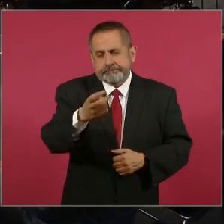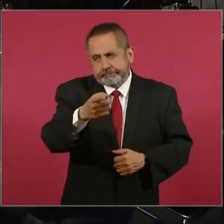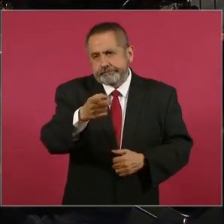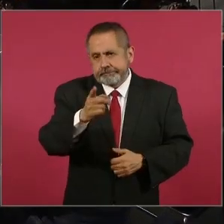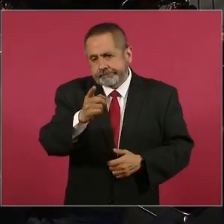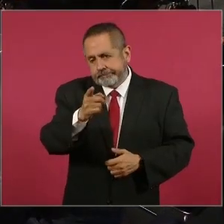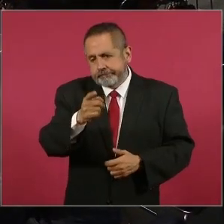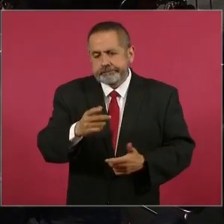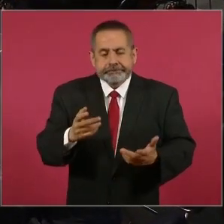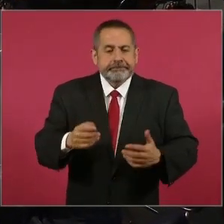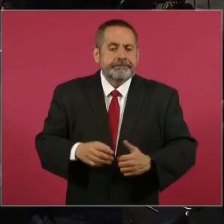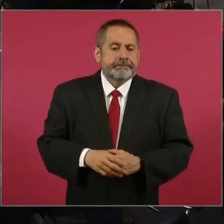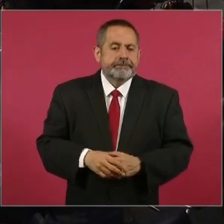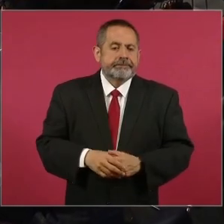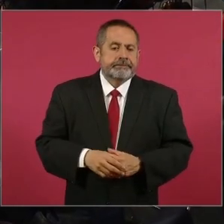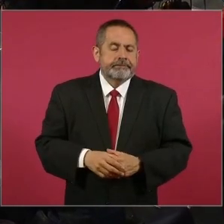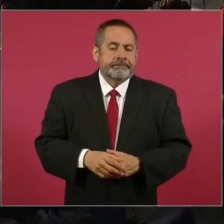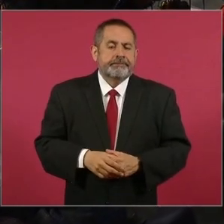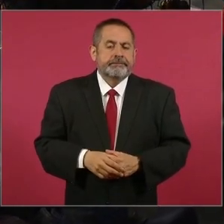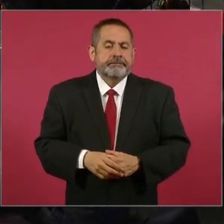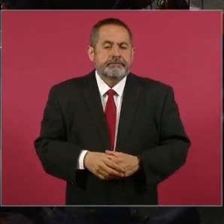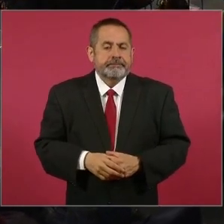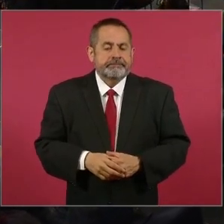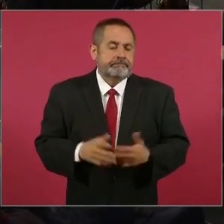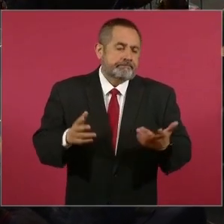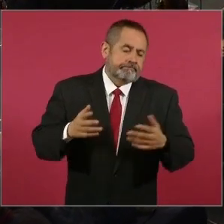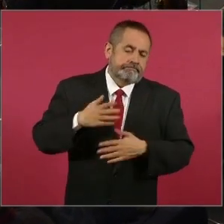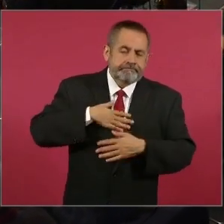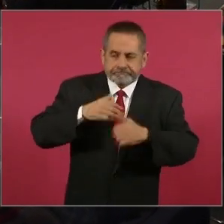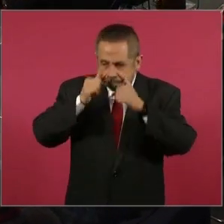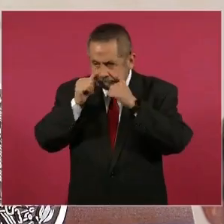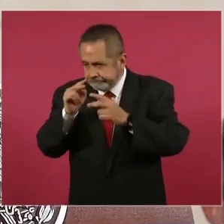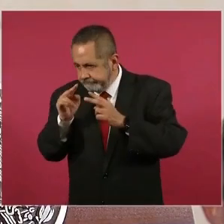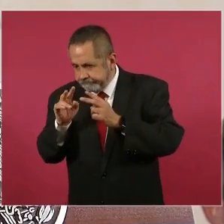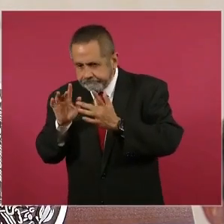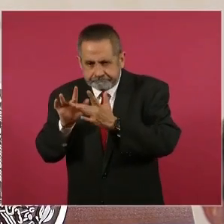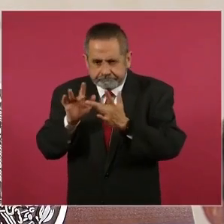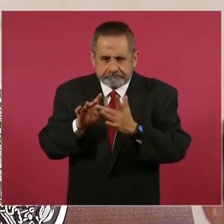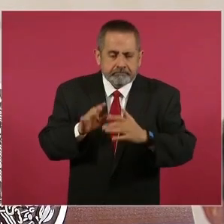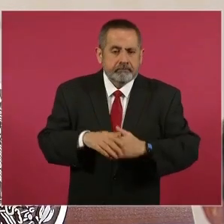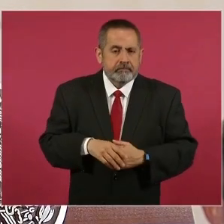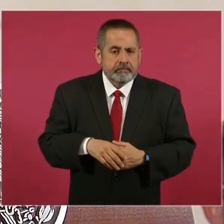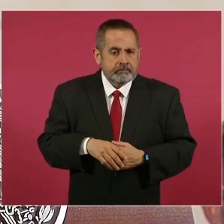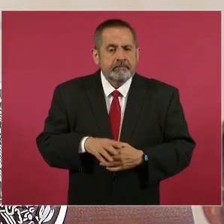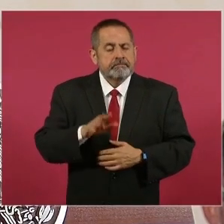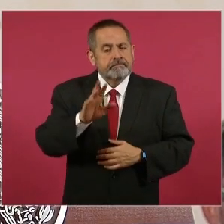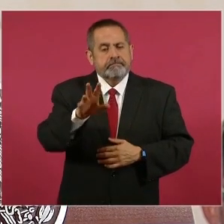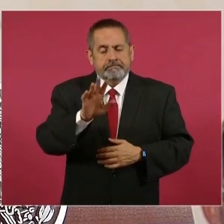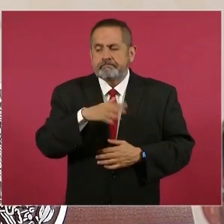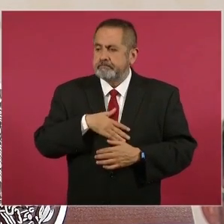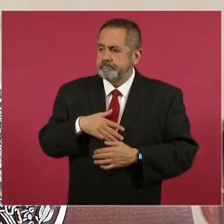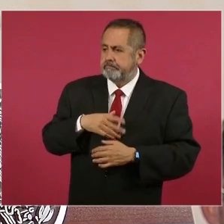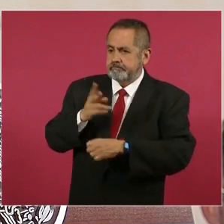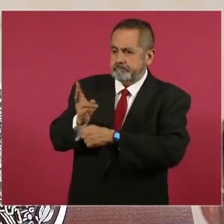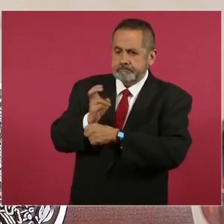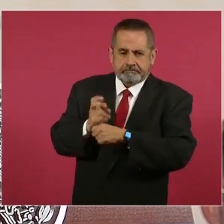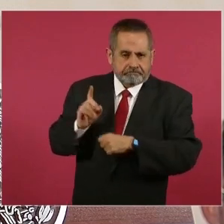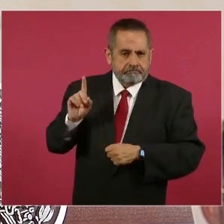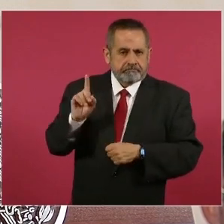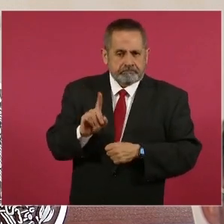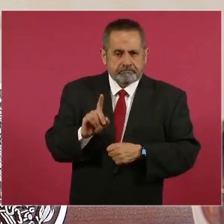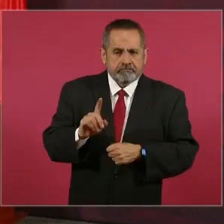gobernador sea pues es nuestro trabajo ya les voy a invitar